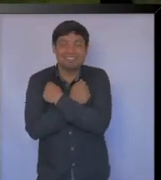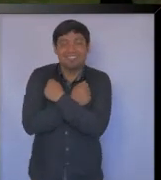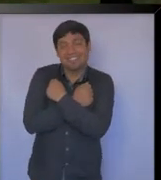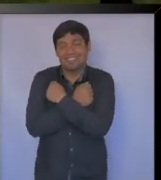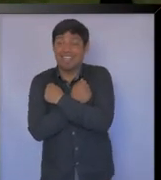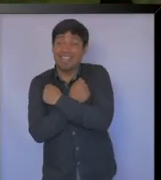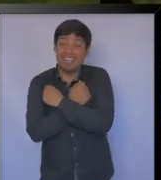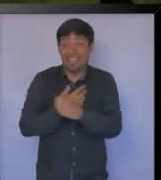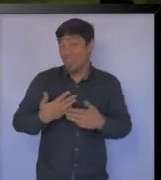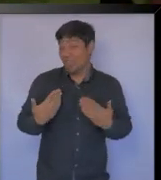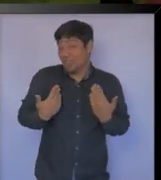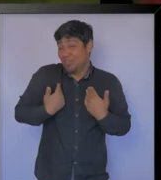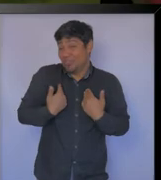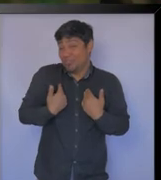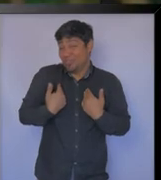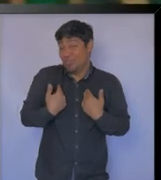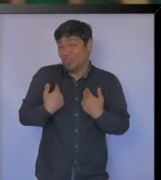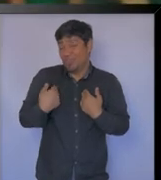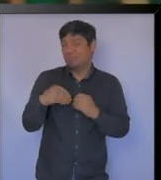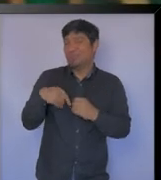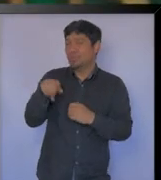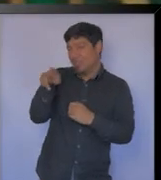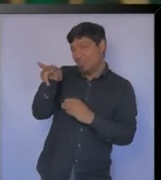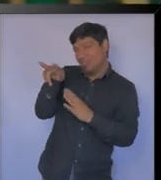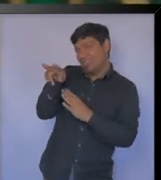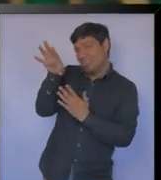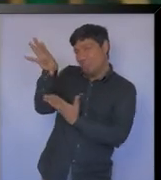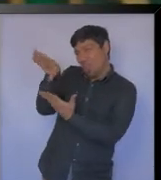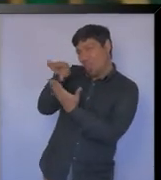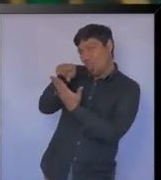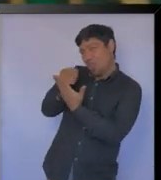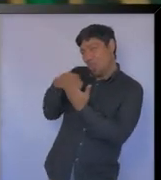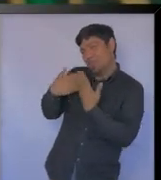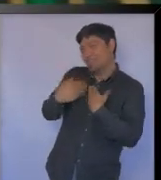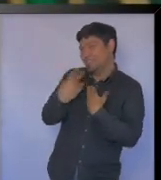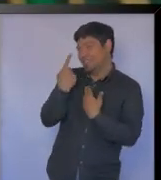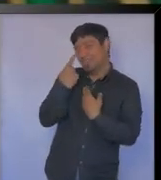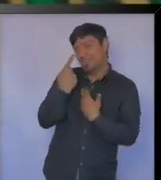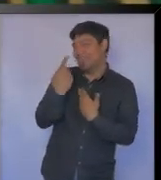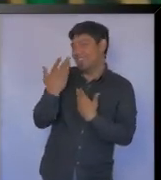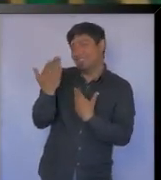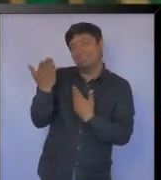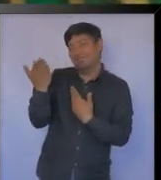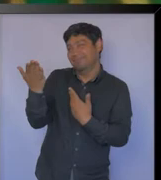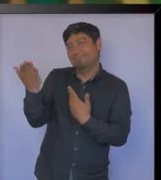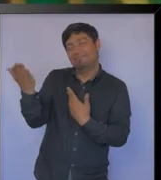Son tus ojitos donde veo yo los